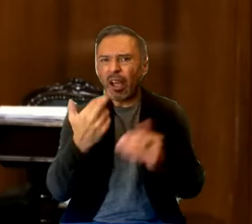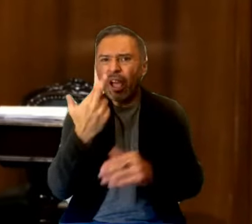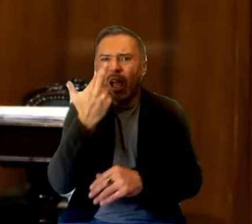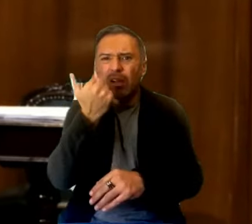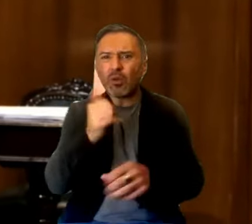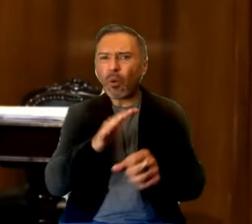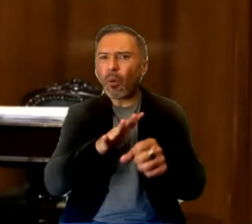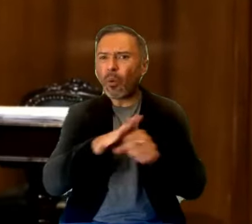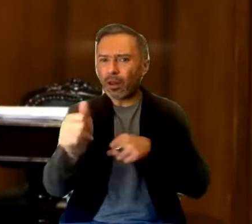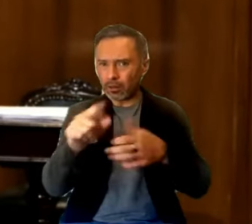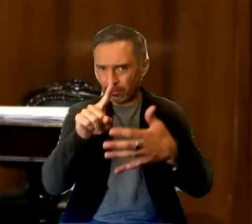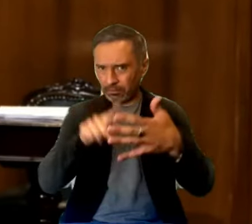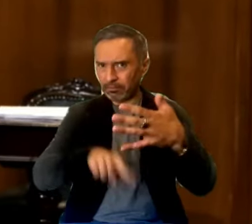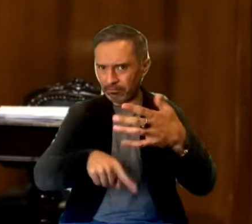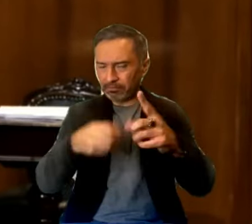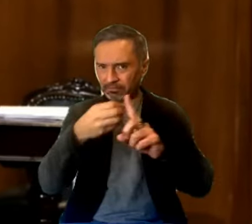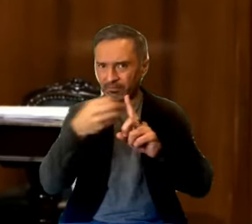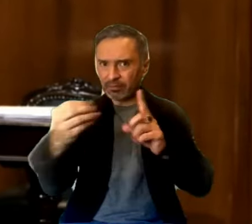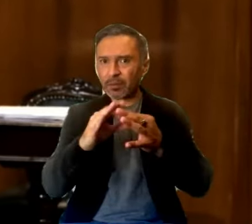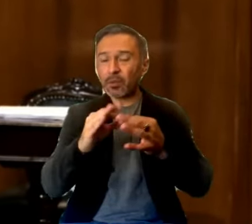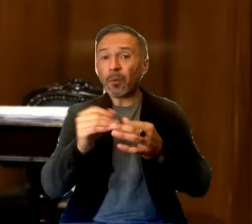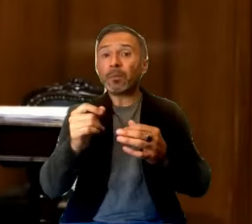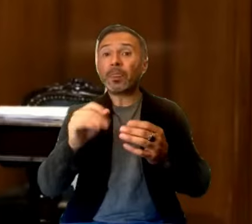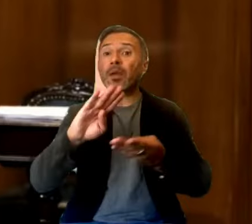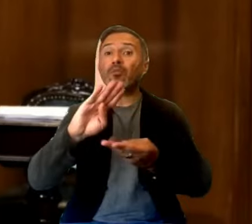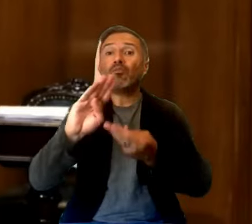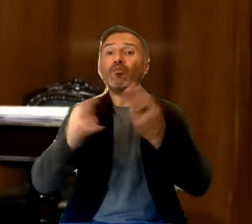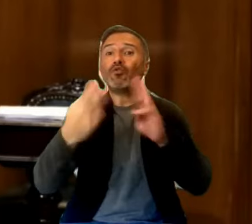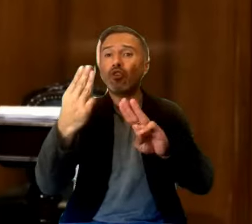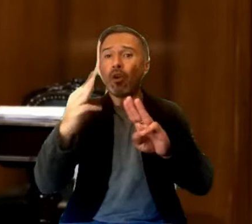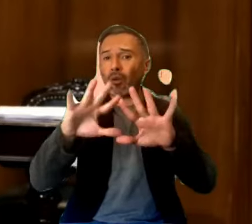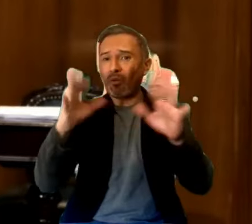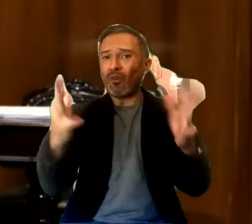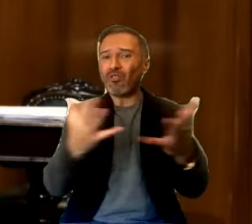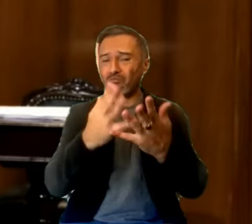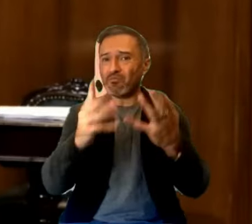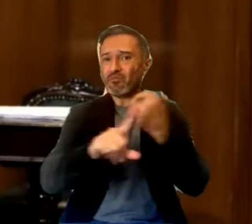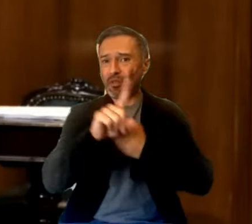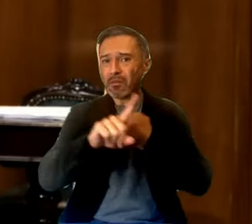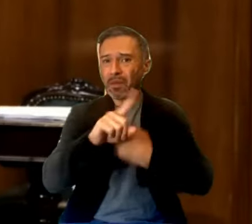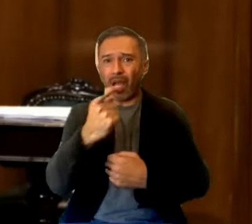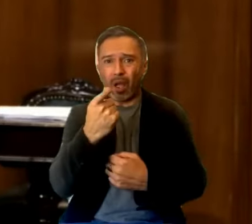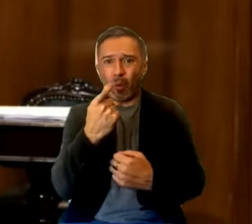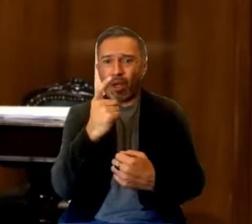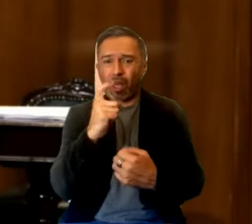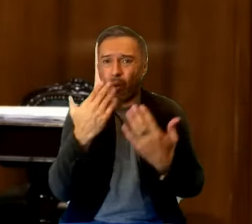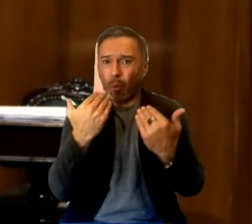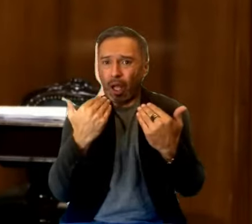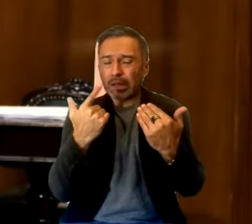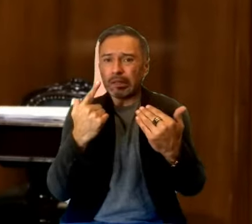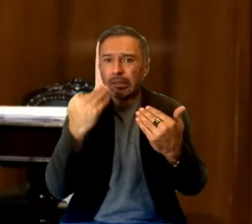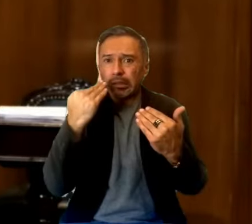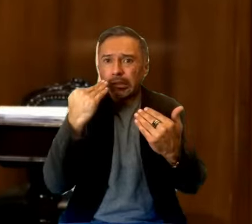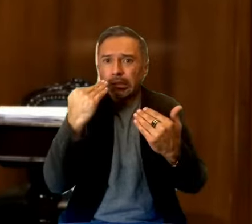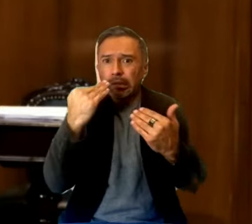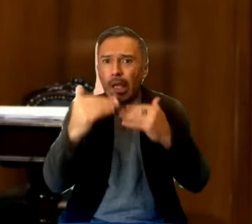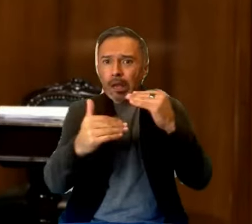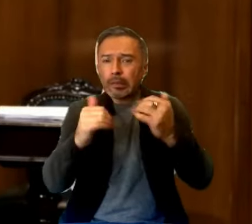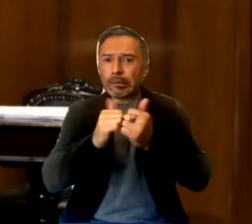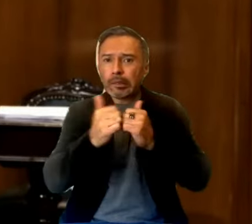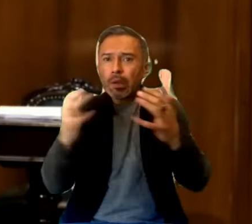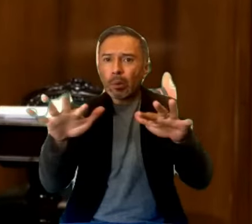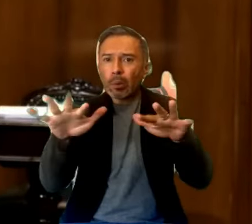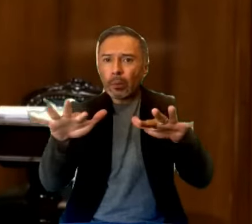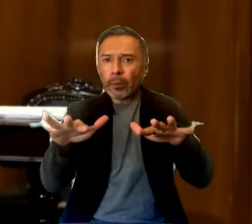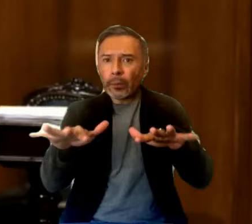La escasez de agua es un problema global que con el paso del tiempo se agrava, mostrando un escenario nada favorable para las